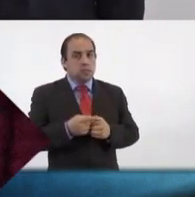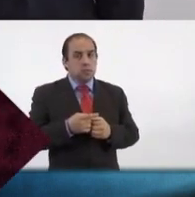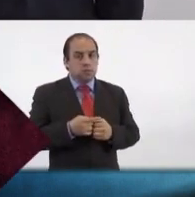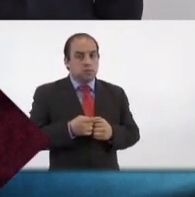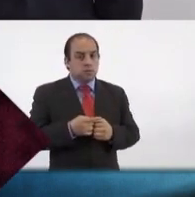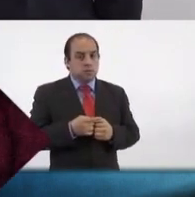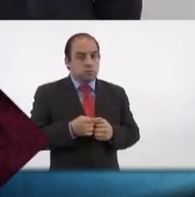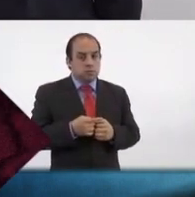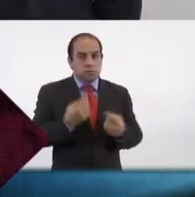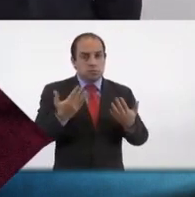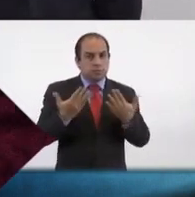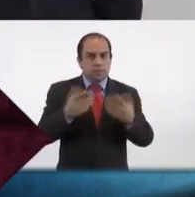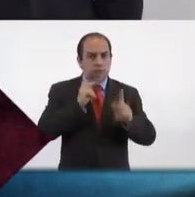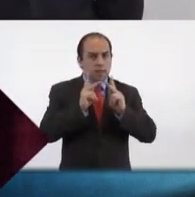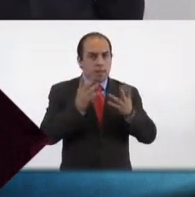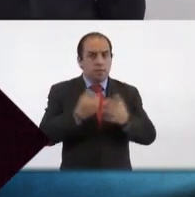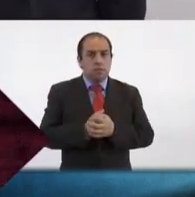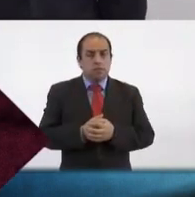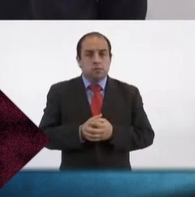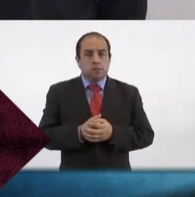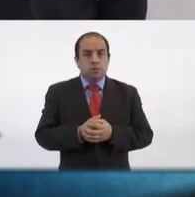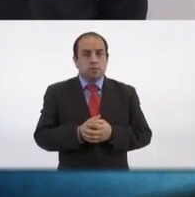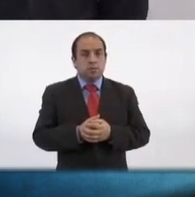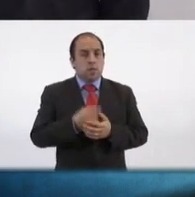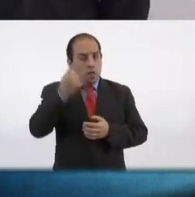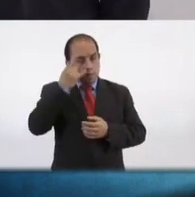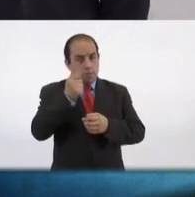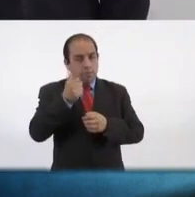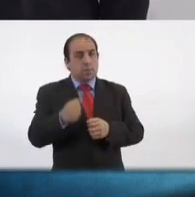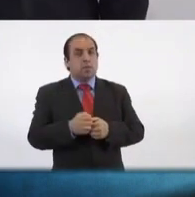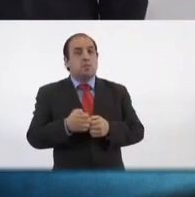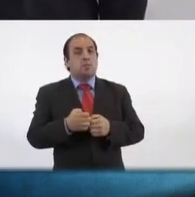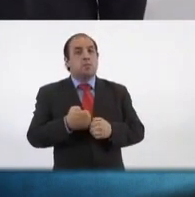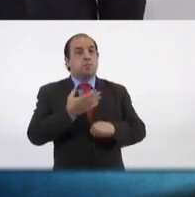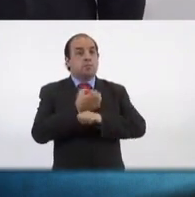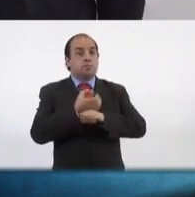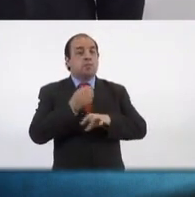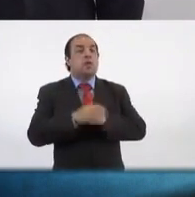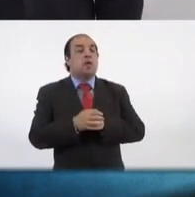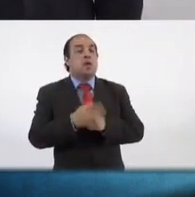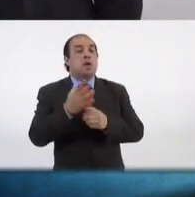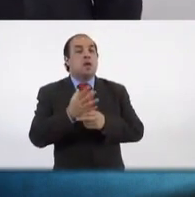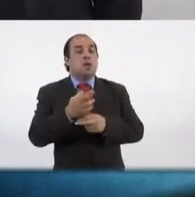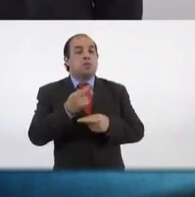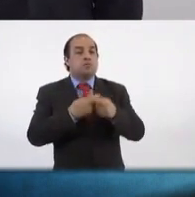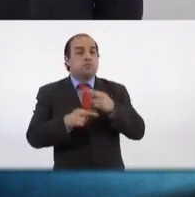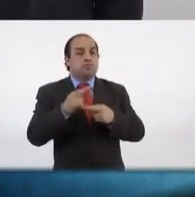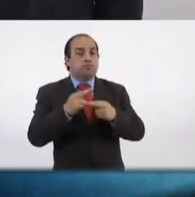Campeche, el primer estado en regresar a clases presenciales, anunció la suspensión de clases por el aumento de contagios en la